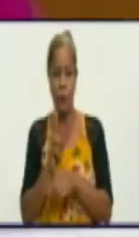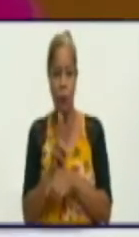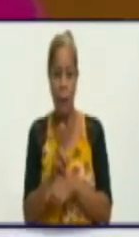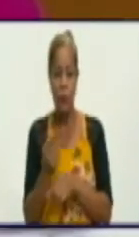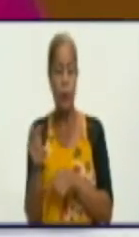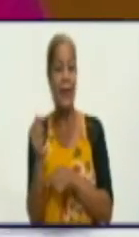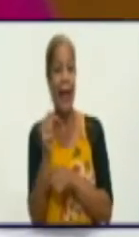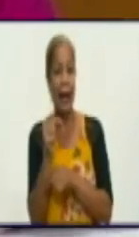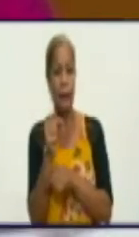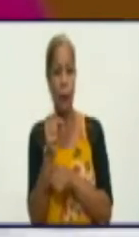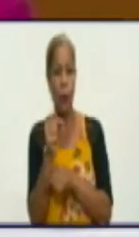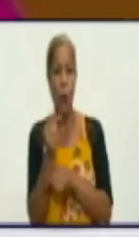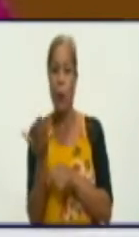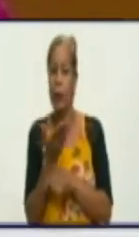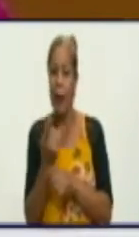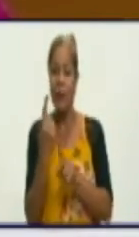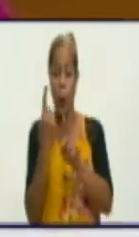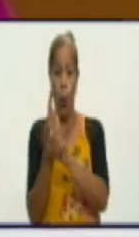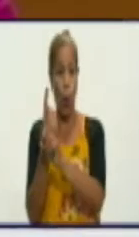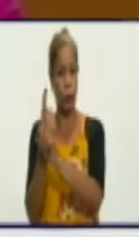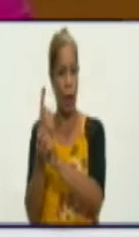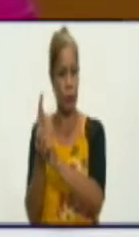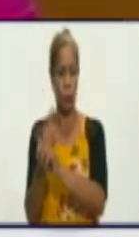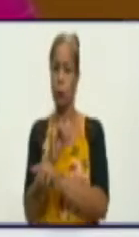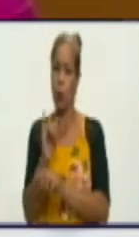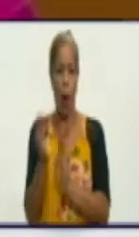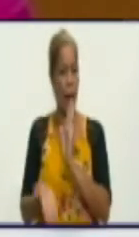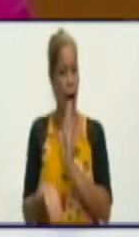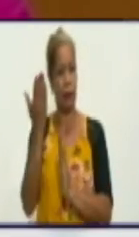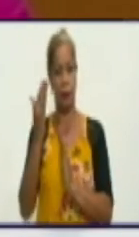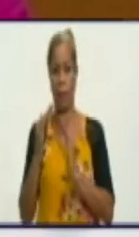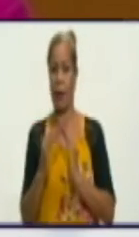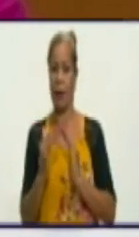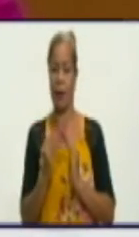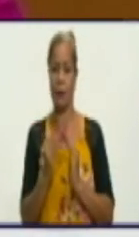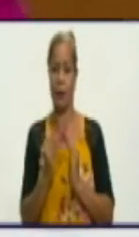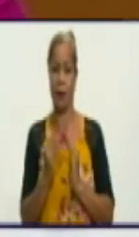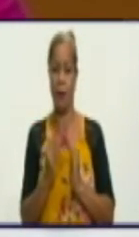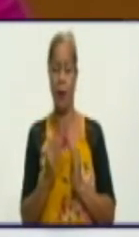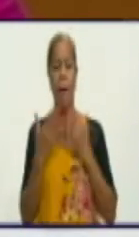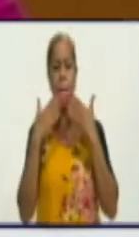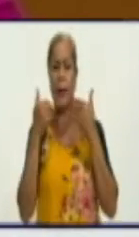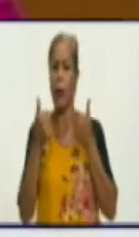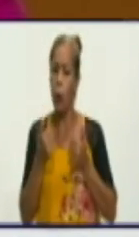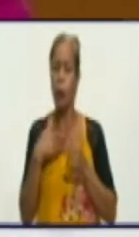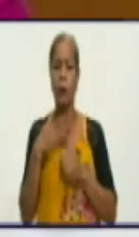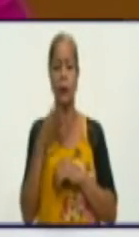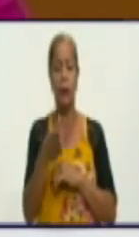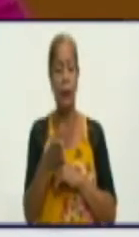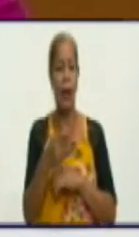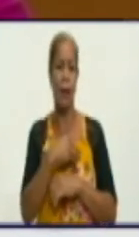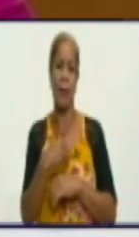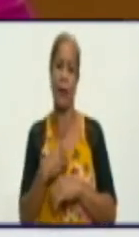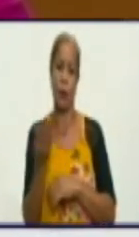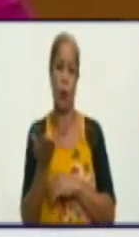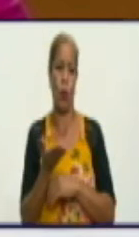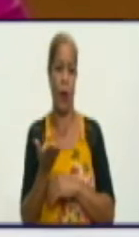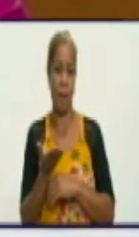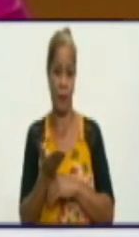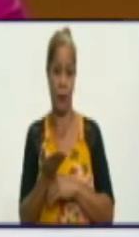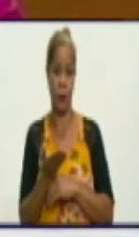días, unas horas, unos días en un centro de aislamiento y no tener después que lamentar una gravedad o en el peor de los casos